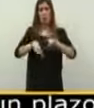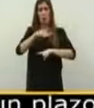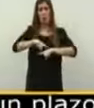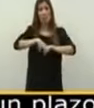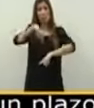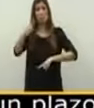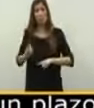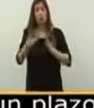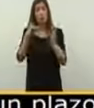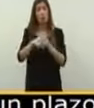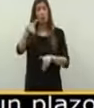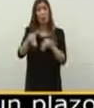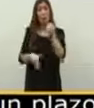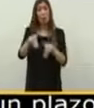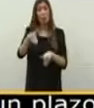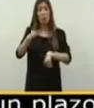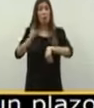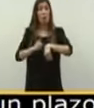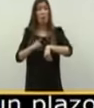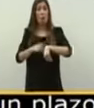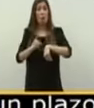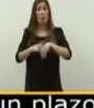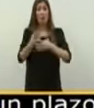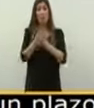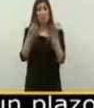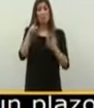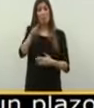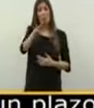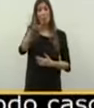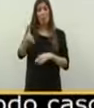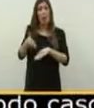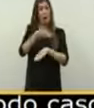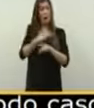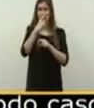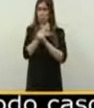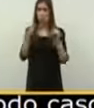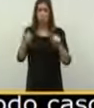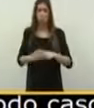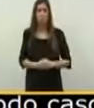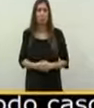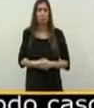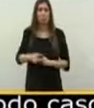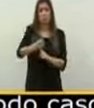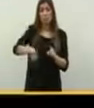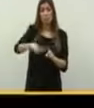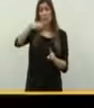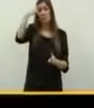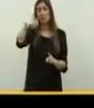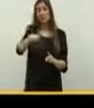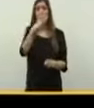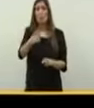en ningún caso antes de las 19:45. Como saben, y conforme a lo dispuesto en el